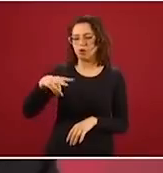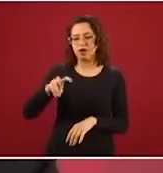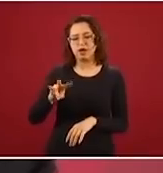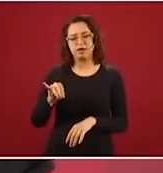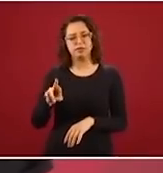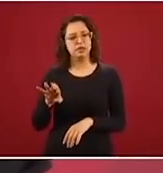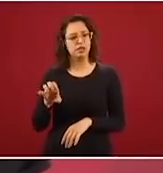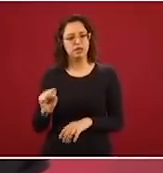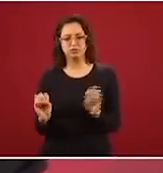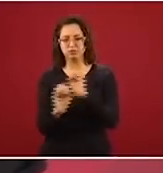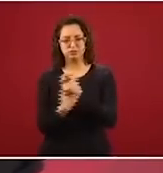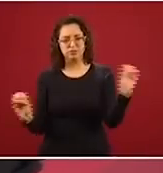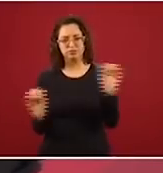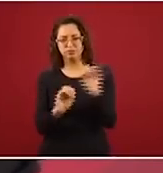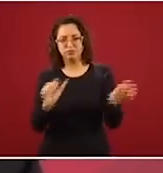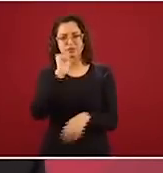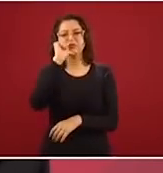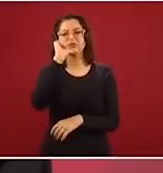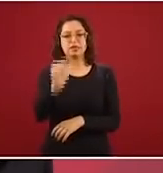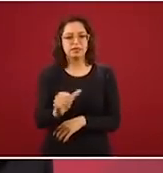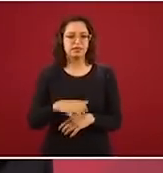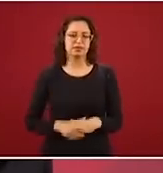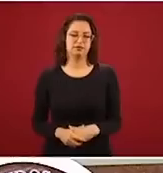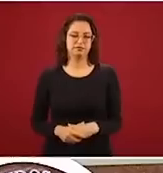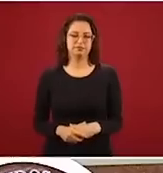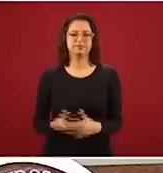que estamos actuando con mucha responsabilidad,